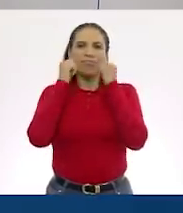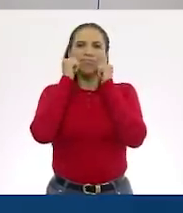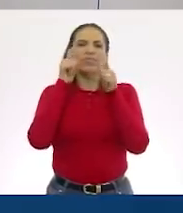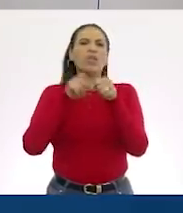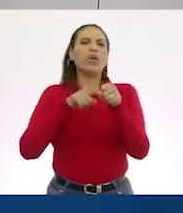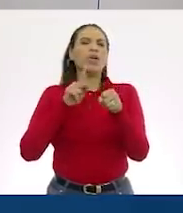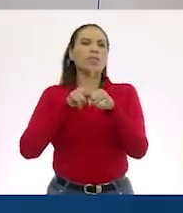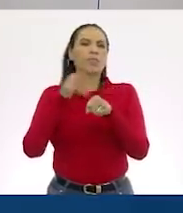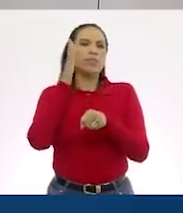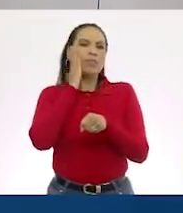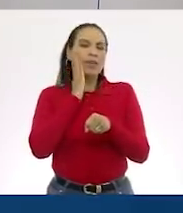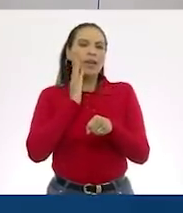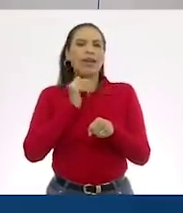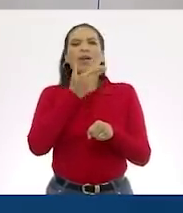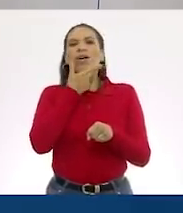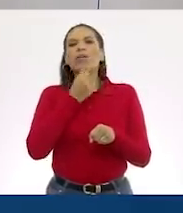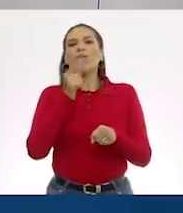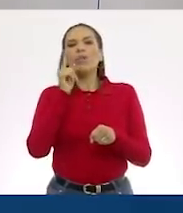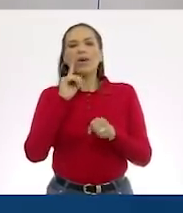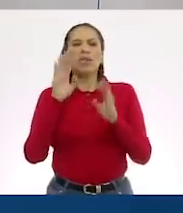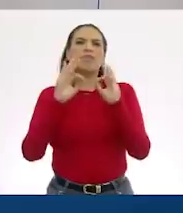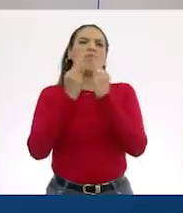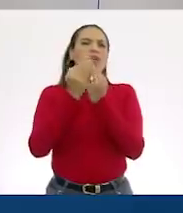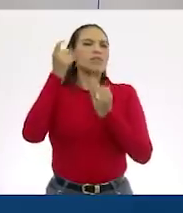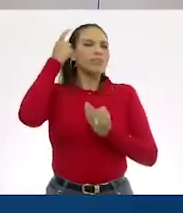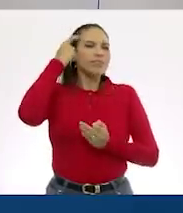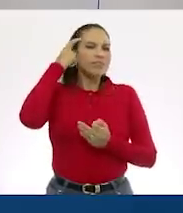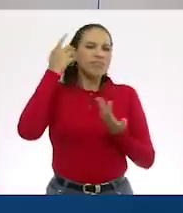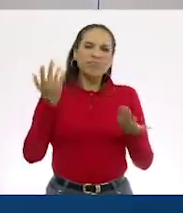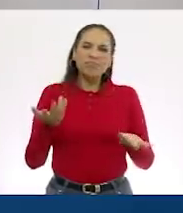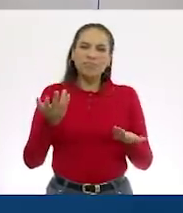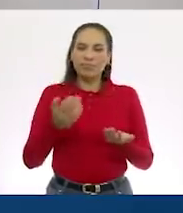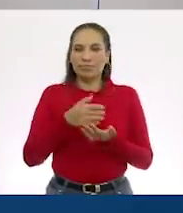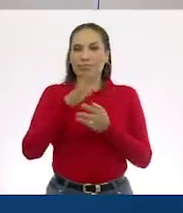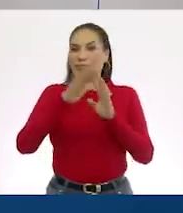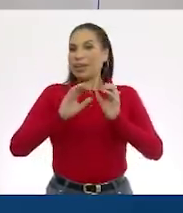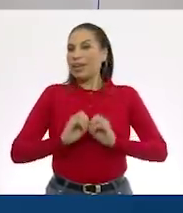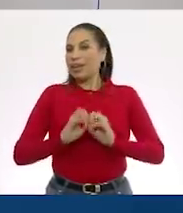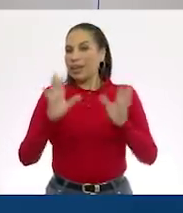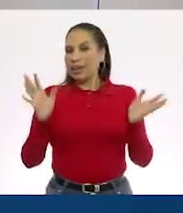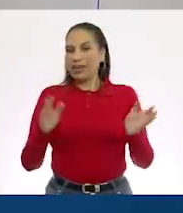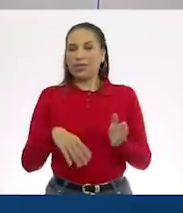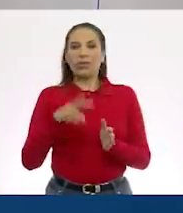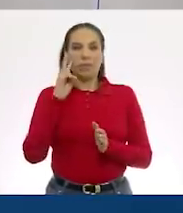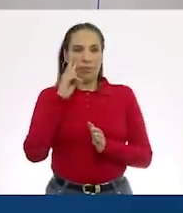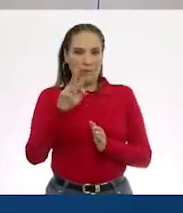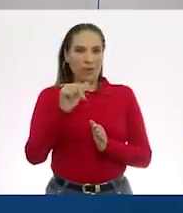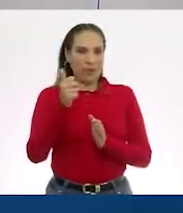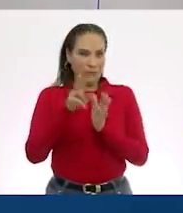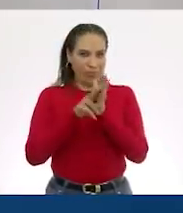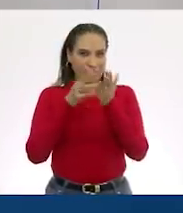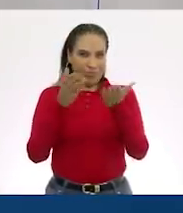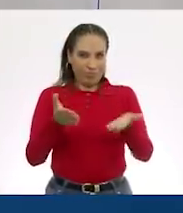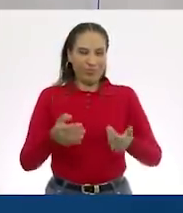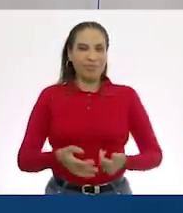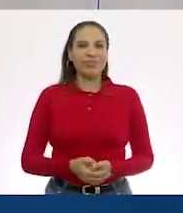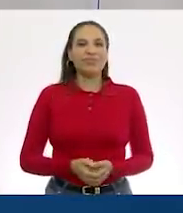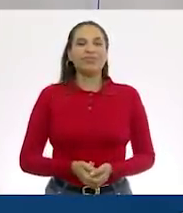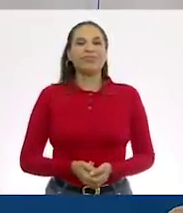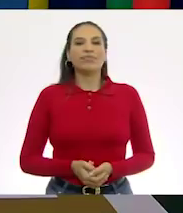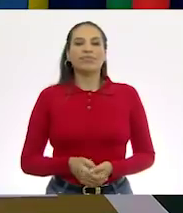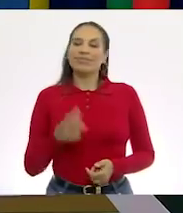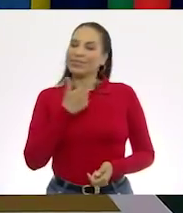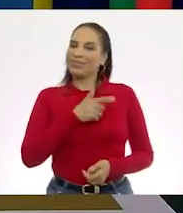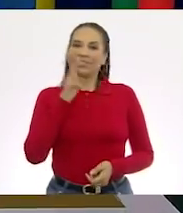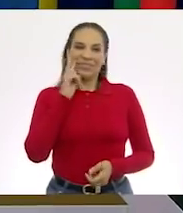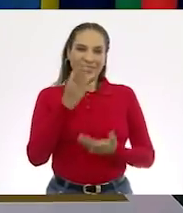piel, género, la forma en la que pensamos. Para que quede más claro, te invito a ver el siguiente video. Me